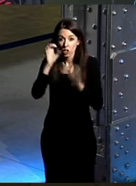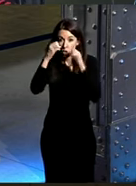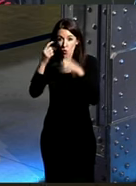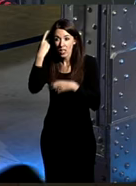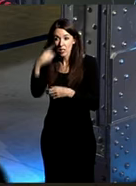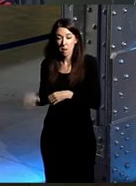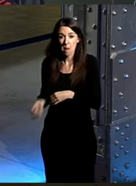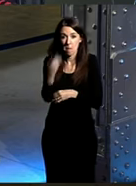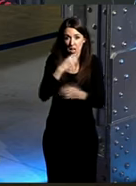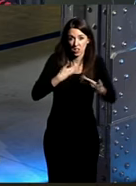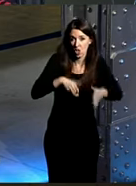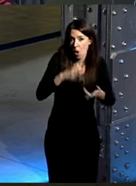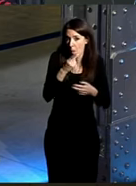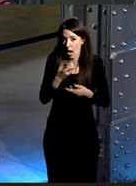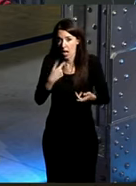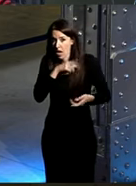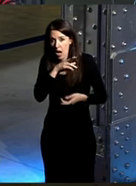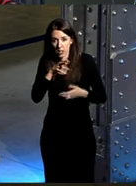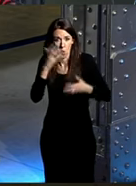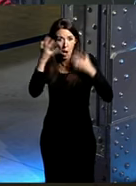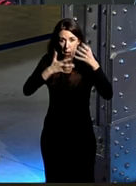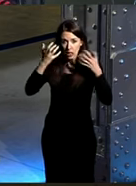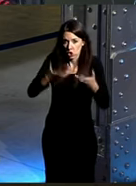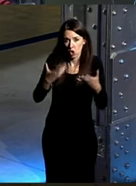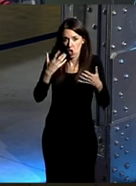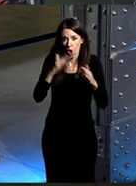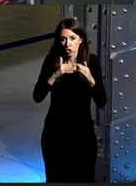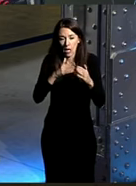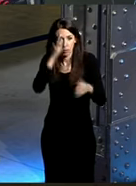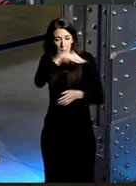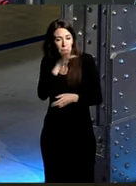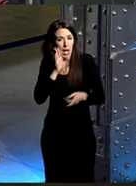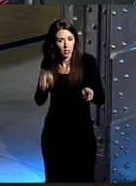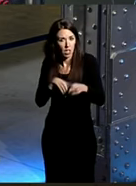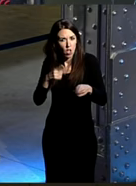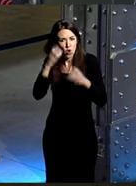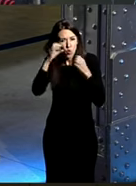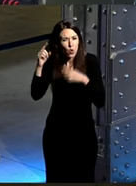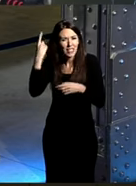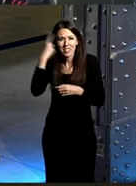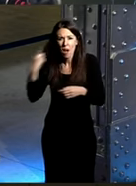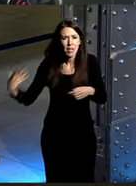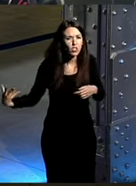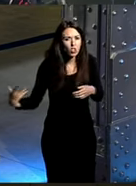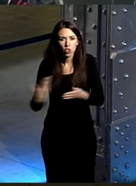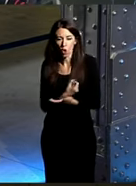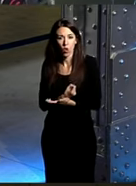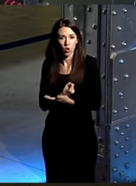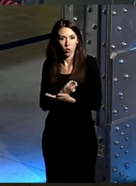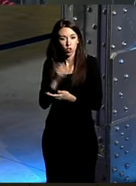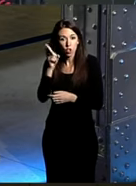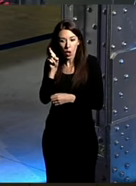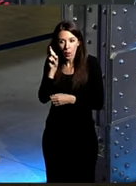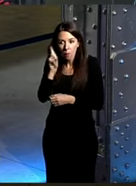más de nosotros que nuestros hijos, nuestras parejas, nuestras mascotas, nuestros padres. Nada, él sabe todo, Google sabe absolutamente todo. Porque cada vez que uno hace un